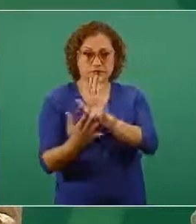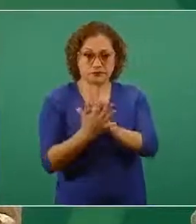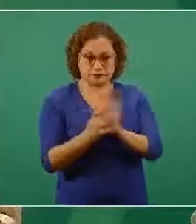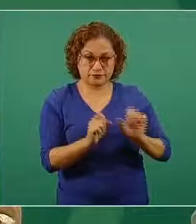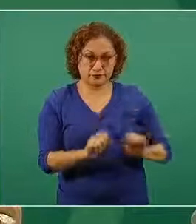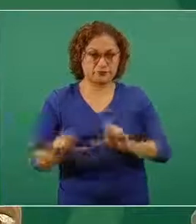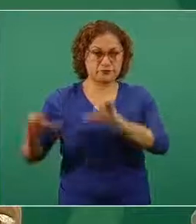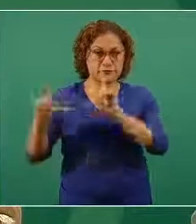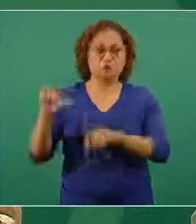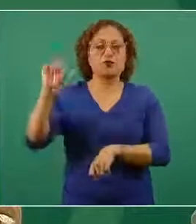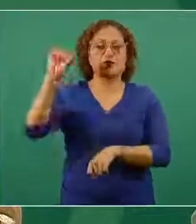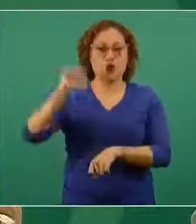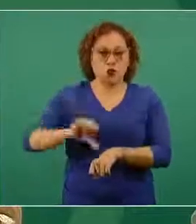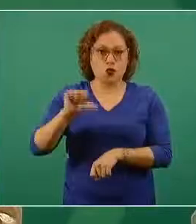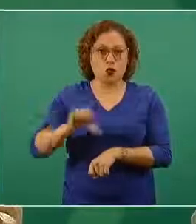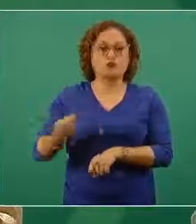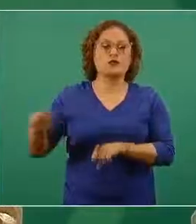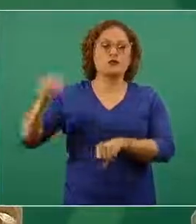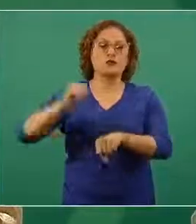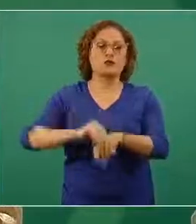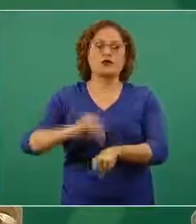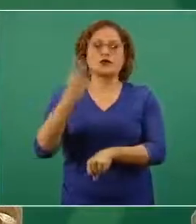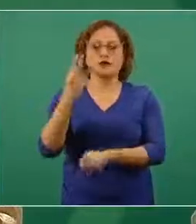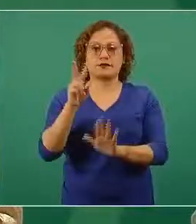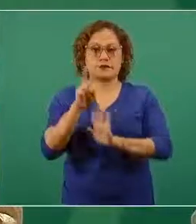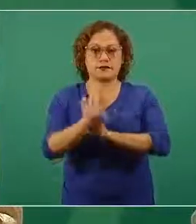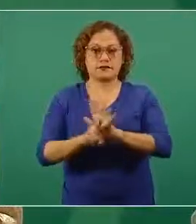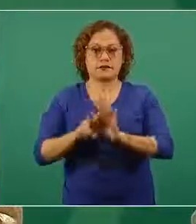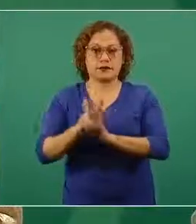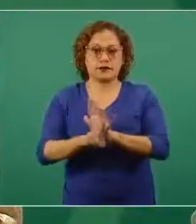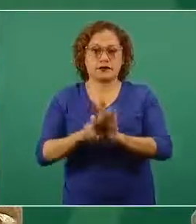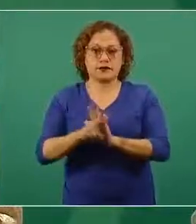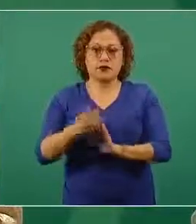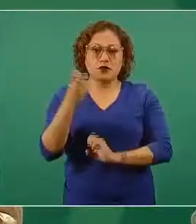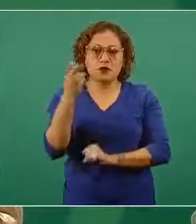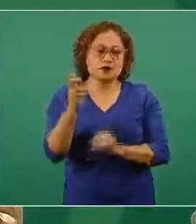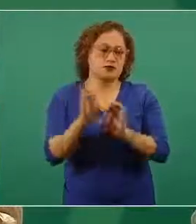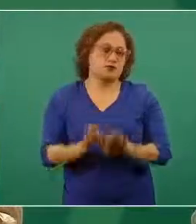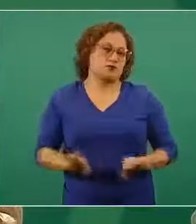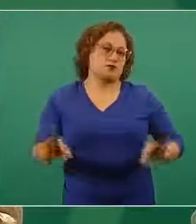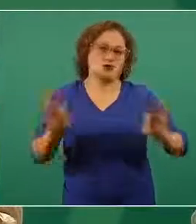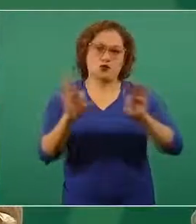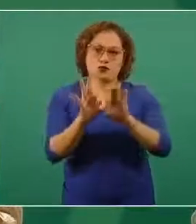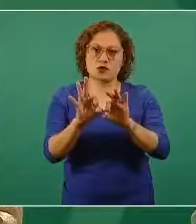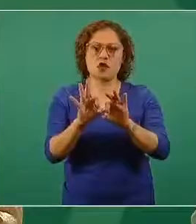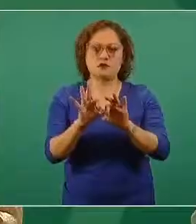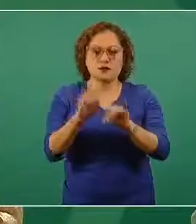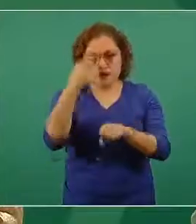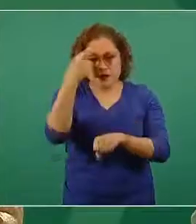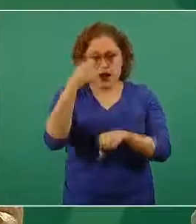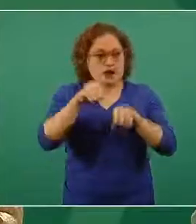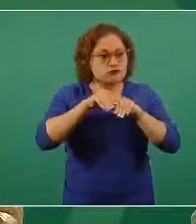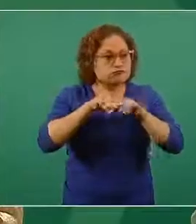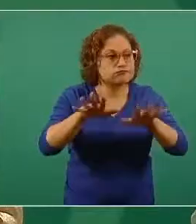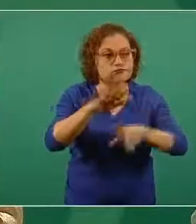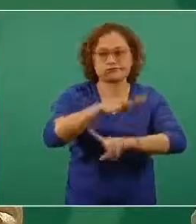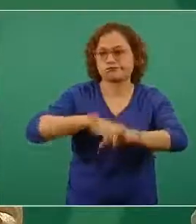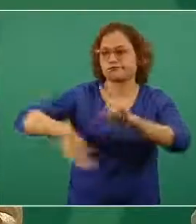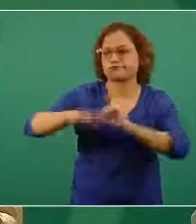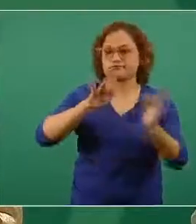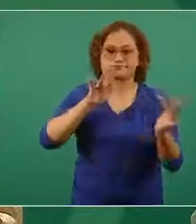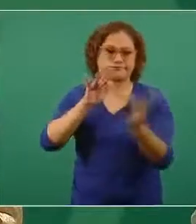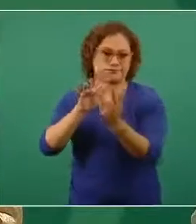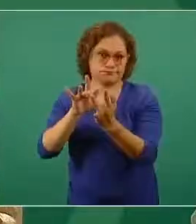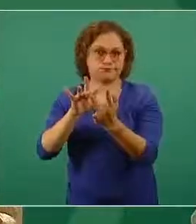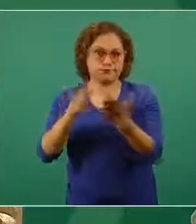técnicos el día de hoy veremos 3 videos. La importancia de tener esta comunicación que podamos ver en este momento son